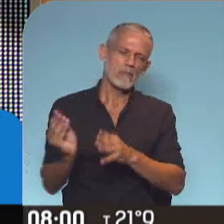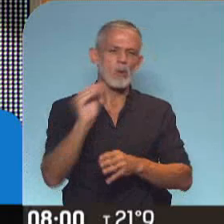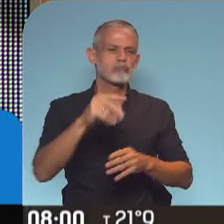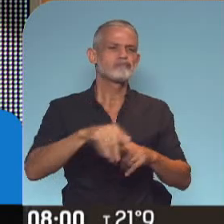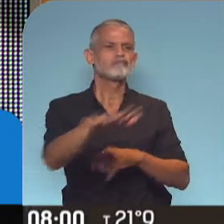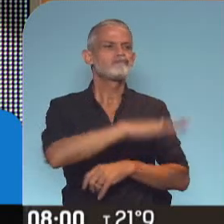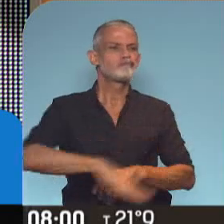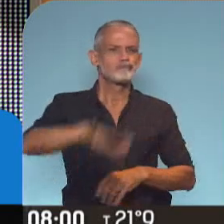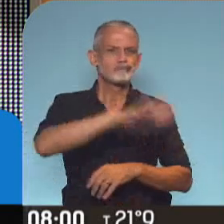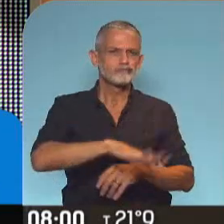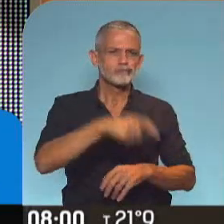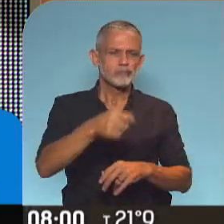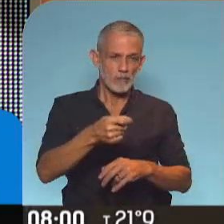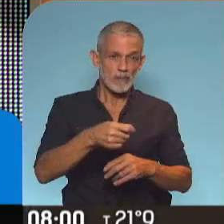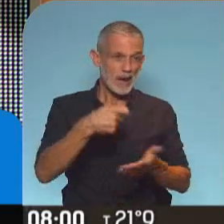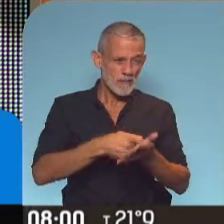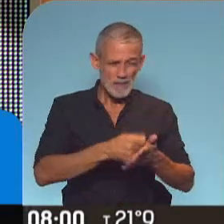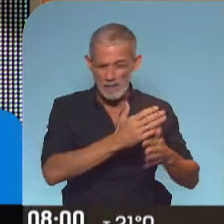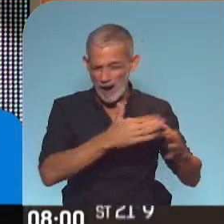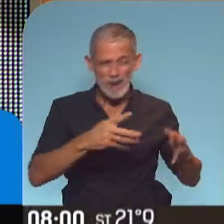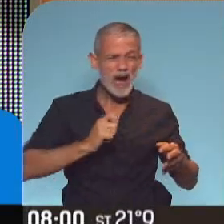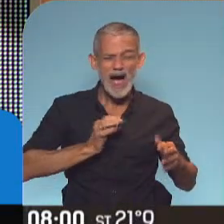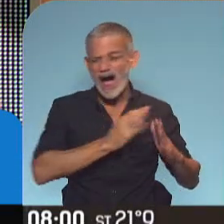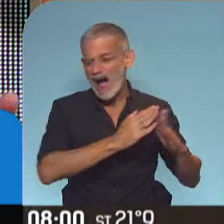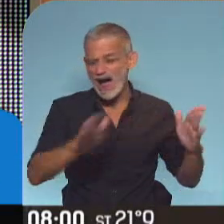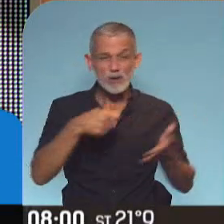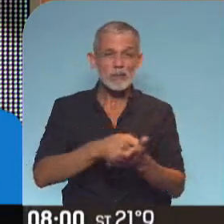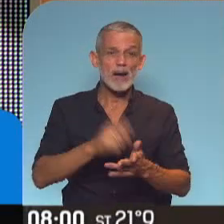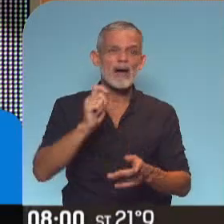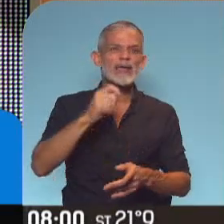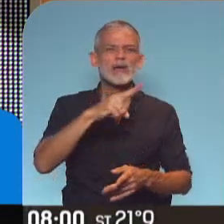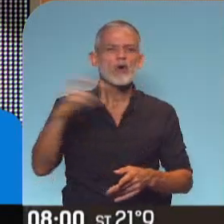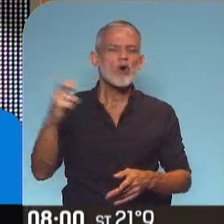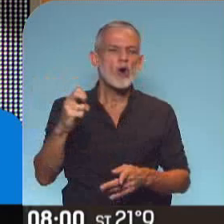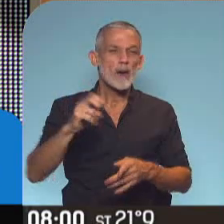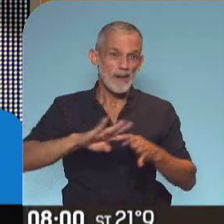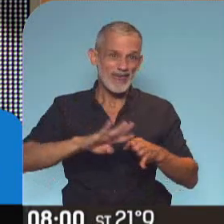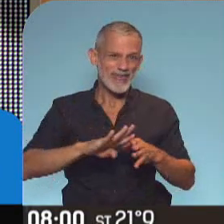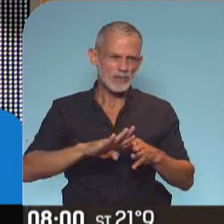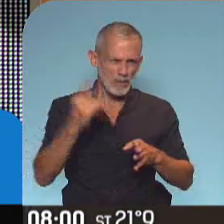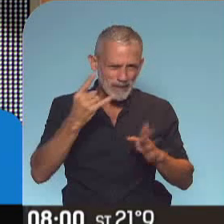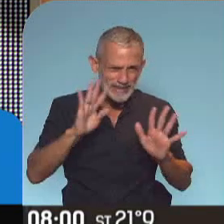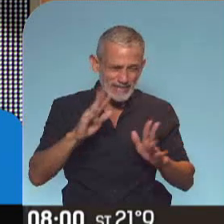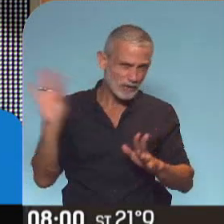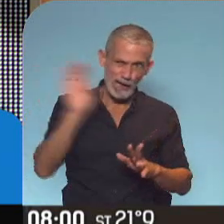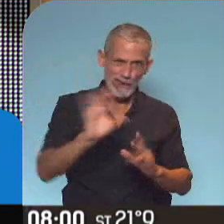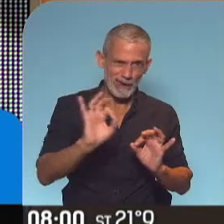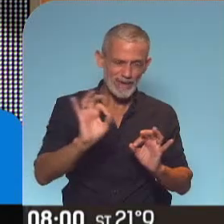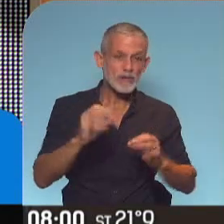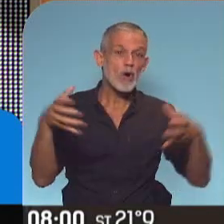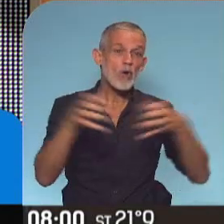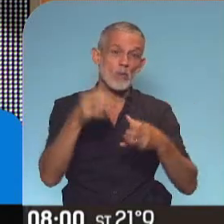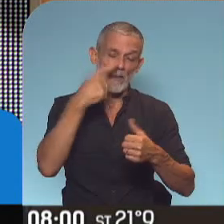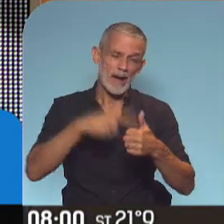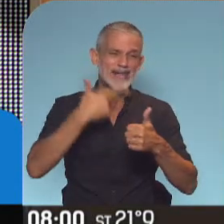comunidad argentina, deuda que pagamos durante décadas. Uno de los beneficiarios de esas deudas ficticias fueron el Grupo Macri,